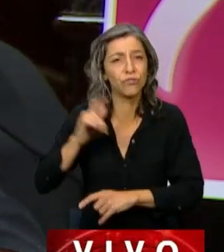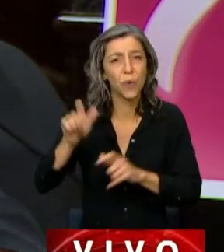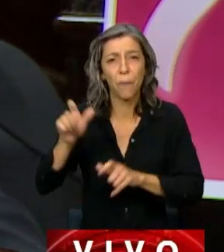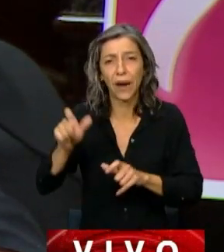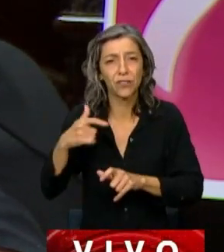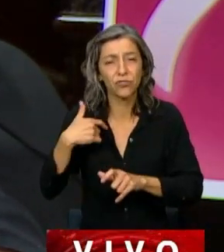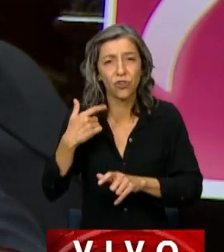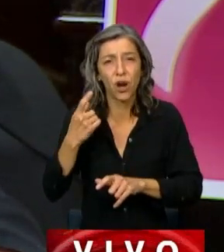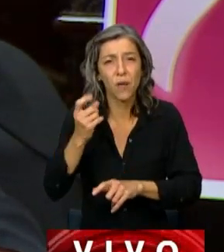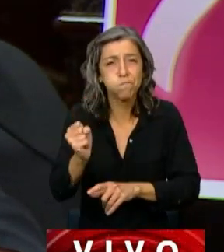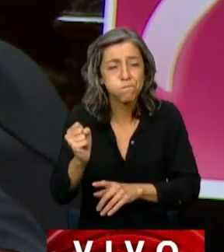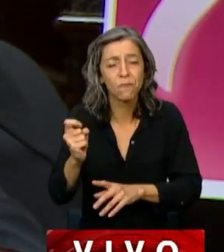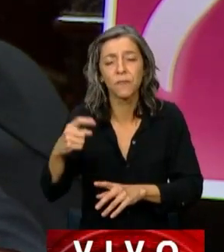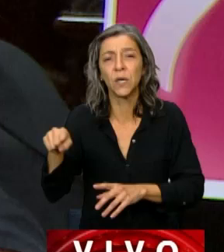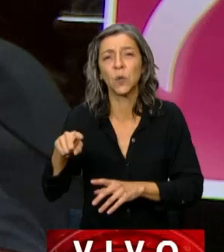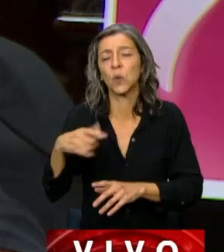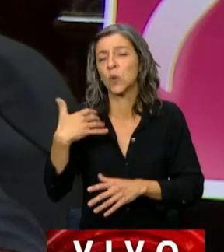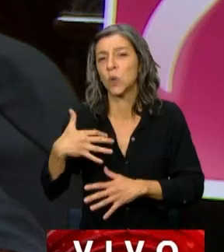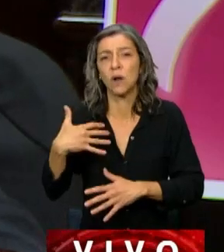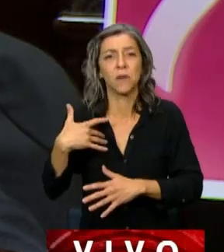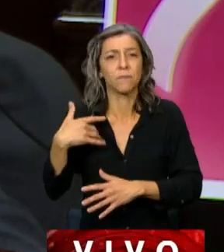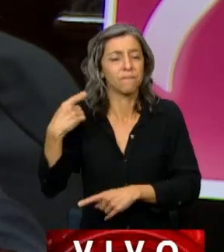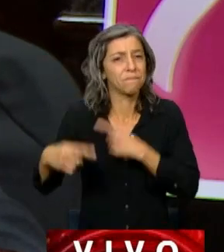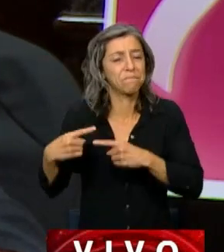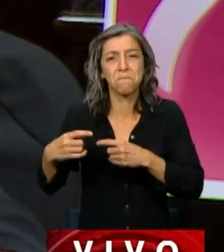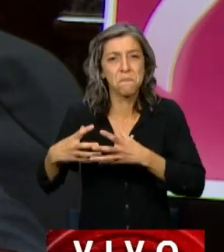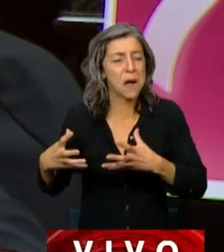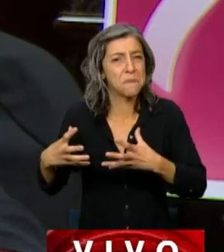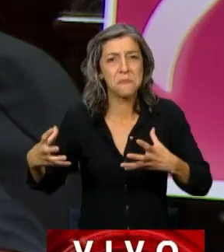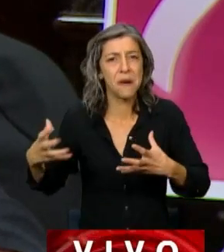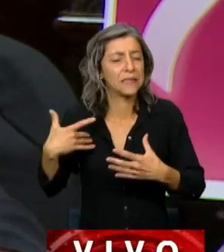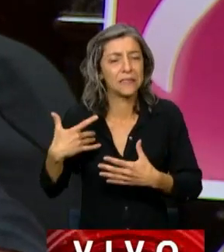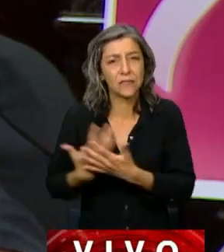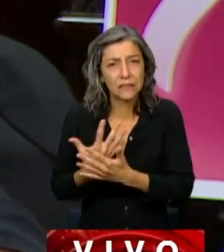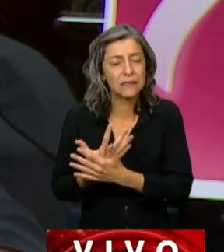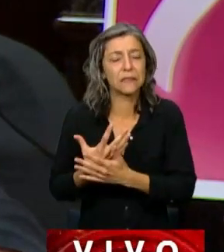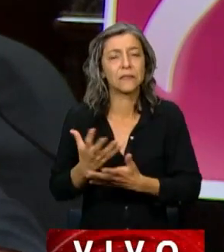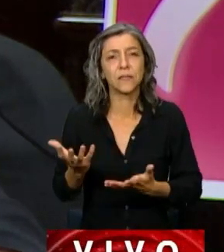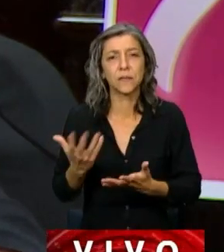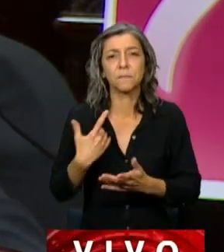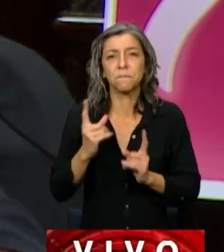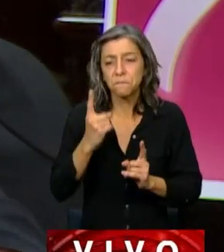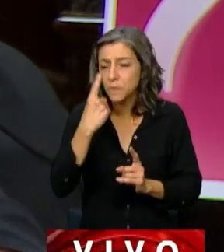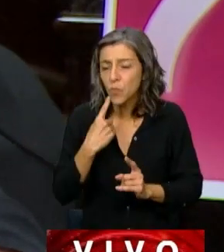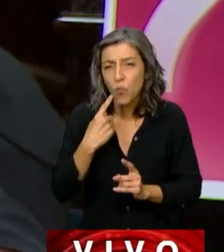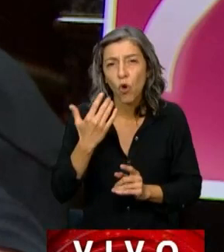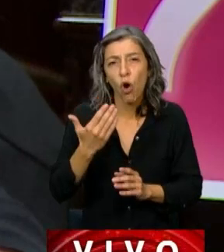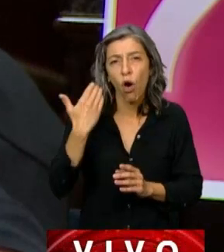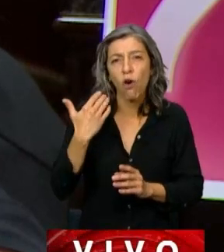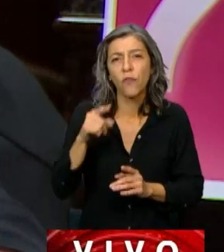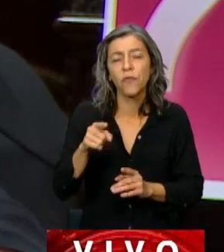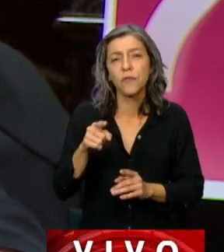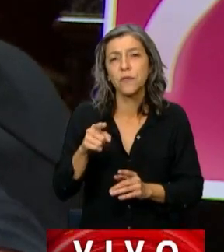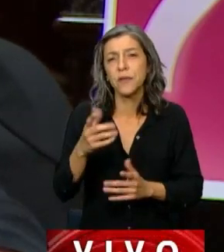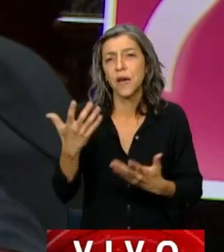de Cromañón siguieron aumentando. Ese mismo día, quienes partieron,